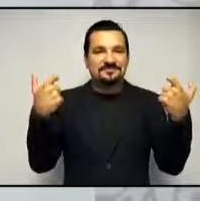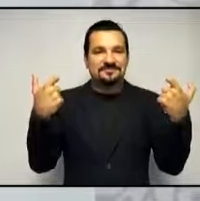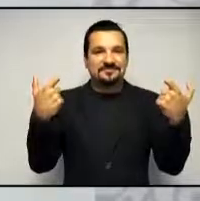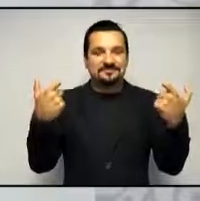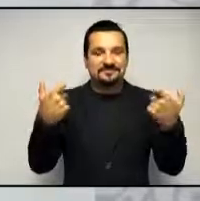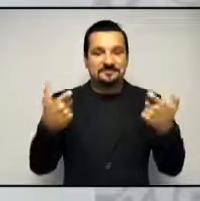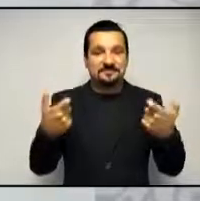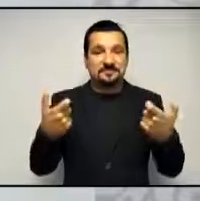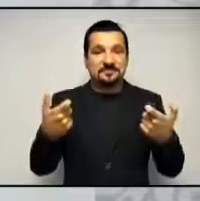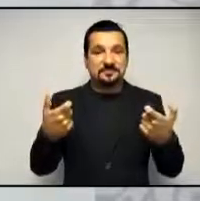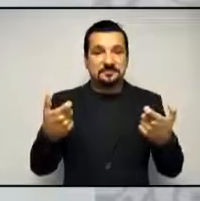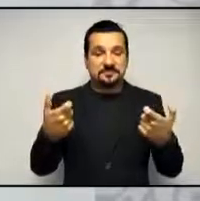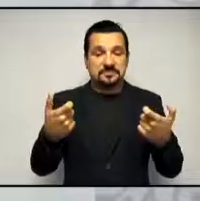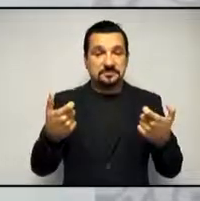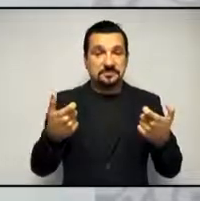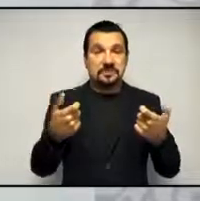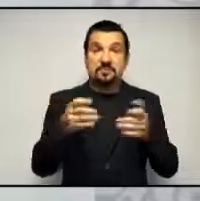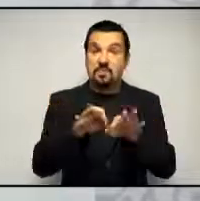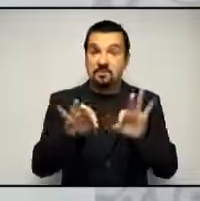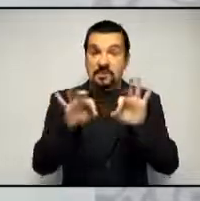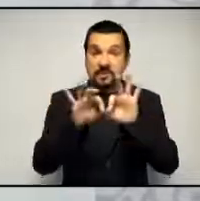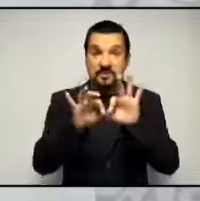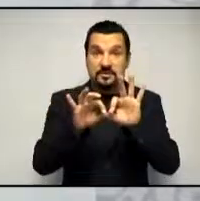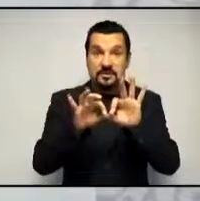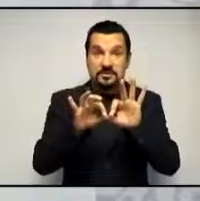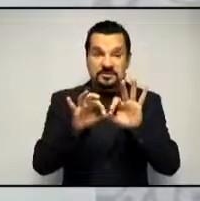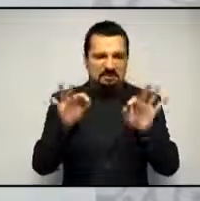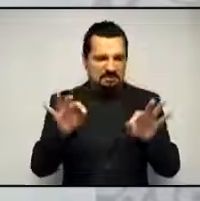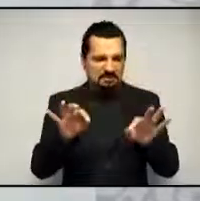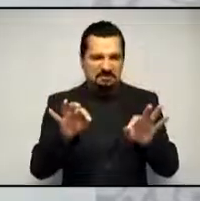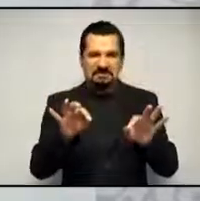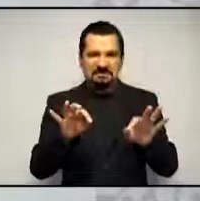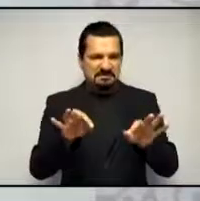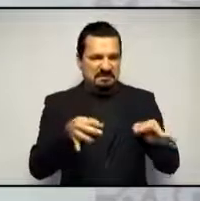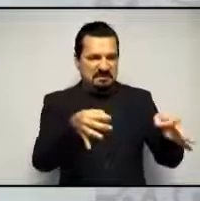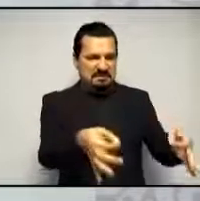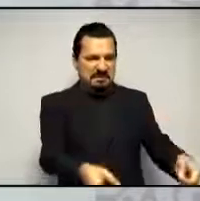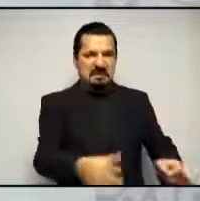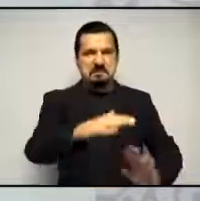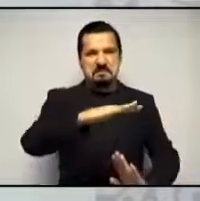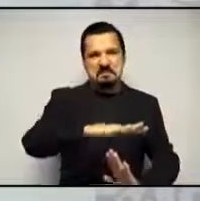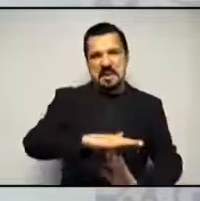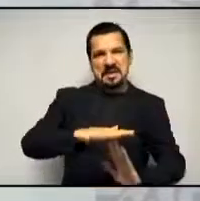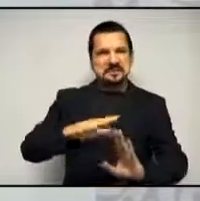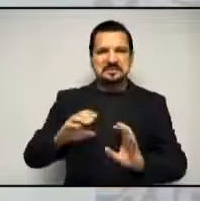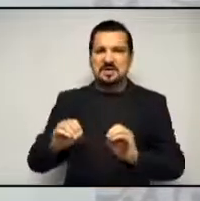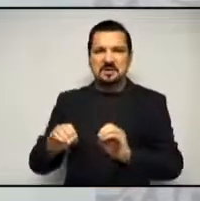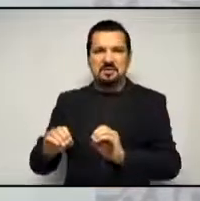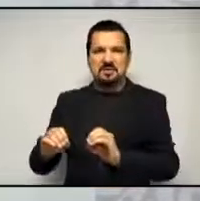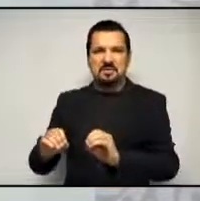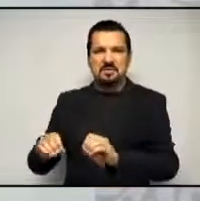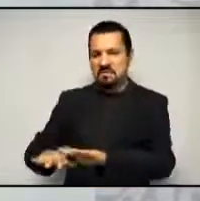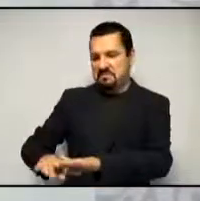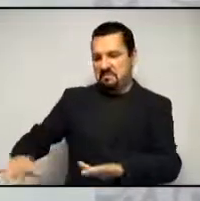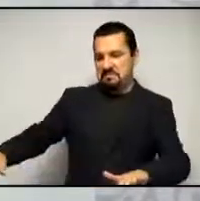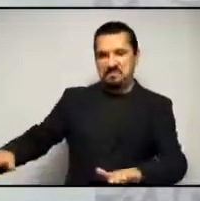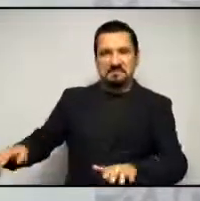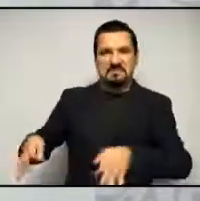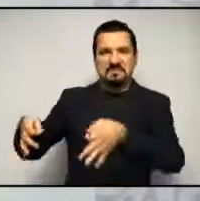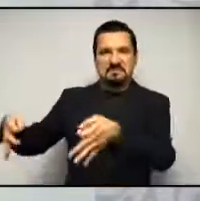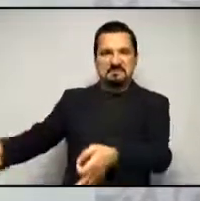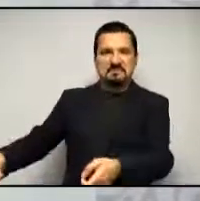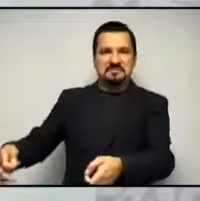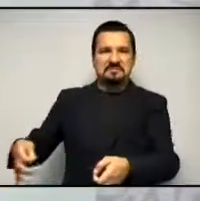retirar y algo muy importante nunca lo debes de colocar en ninguna superficie ni en mesas ni en tu mesa